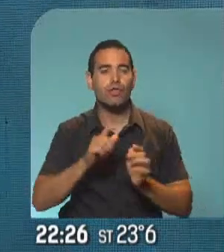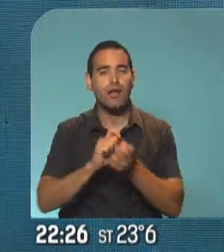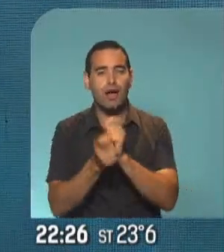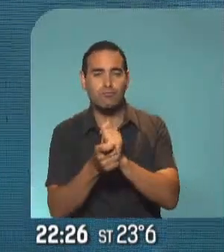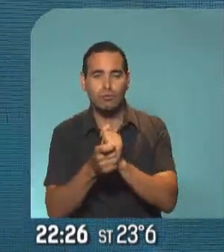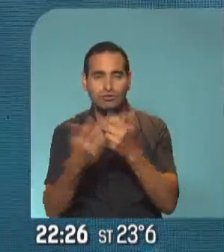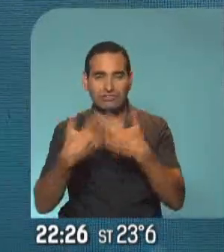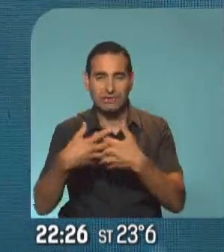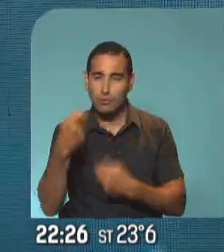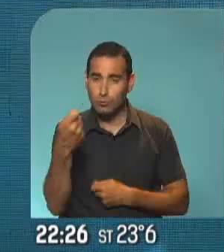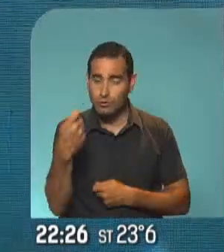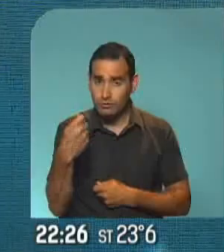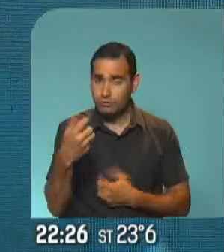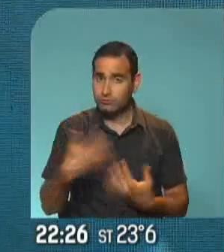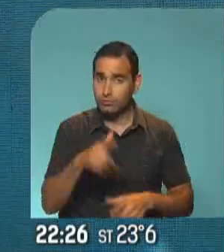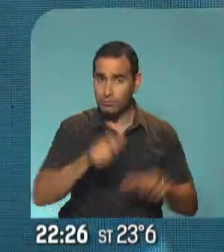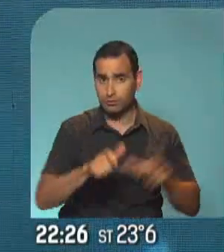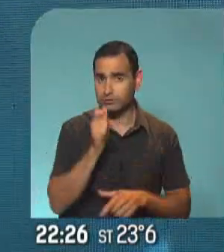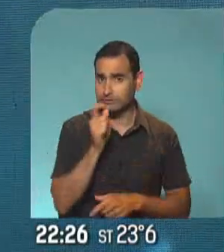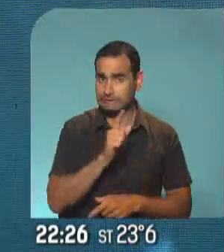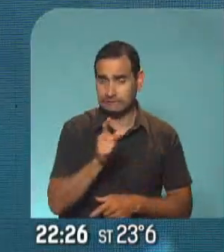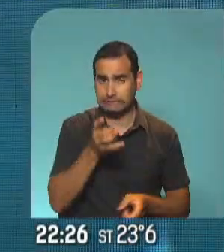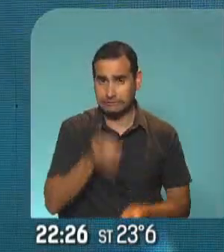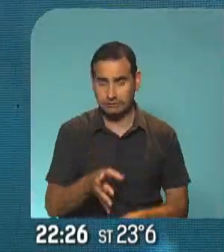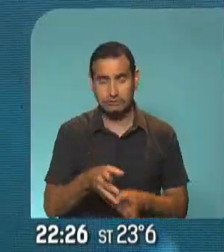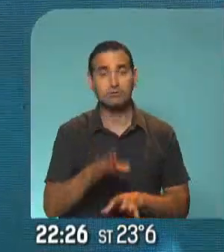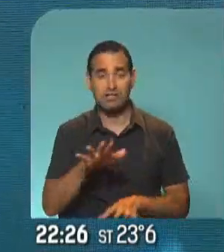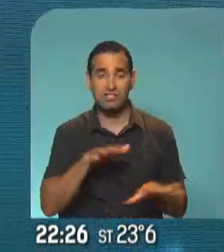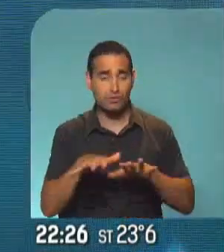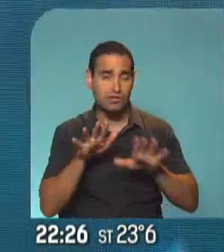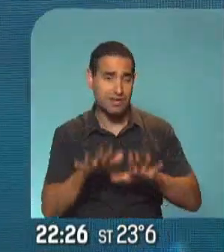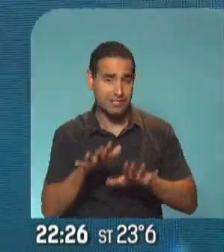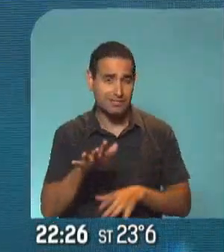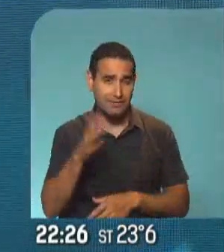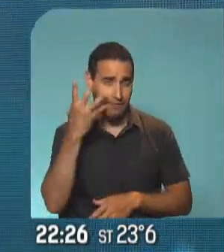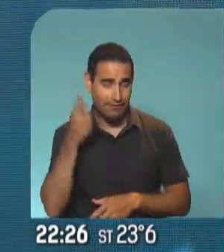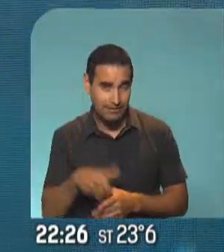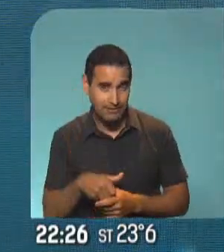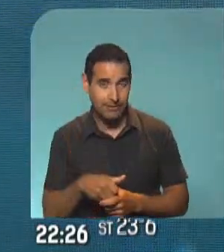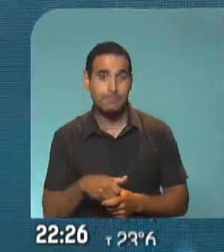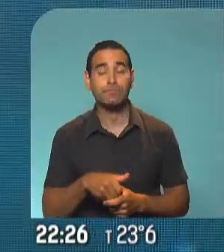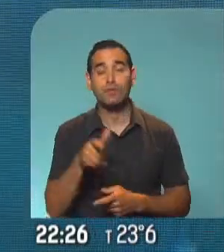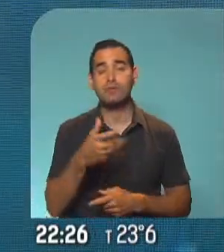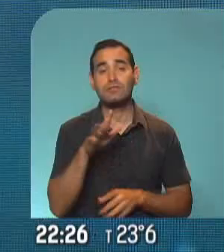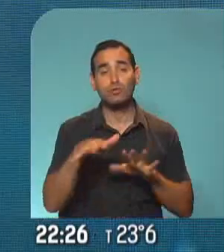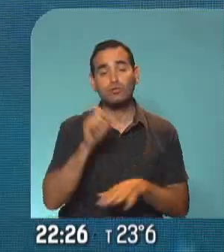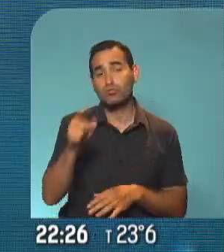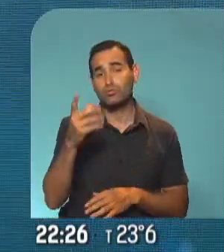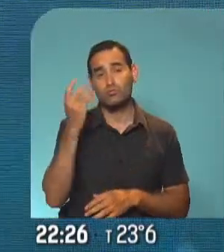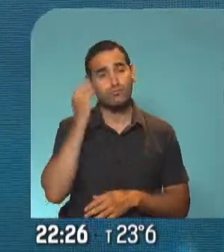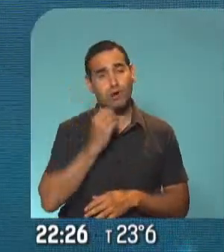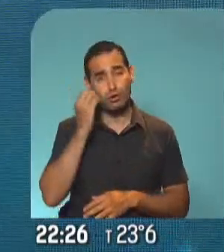que tiene varios detractores. Bueno, así están la situación en Francia. Esta ha sido la situación de Emmanuel Macron, por lo